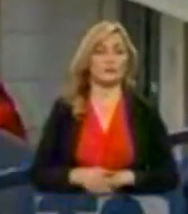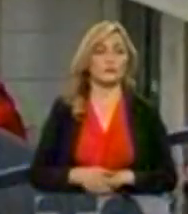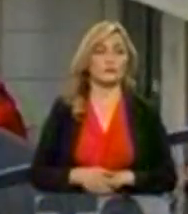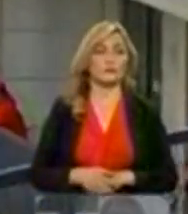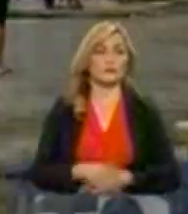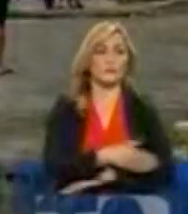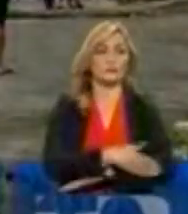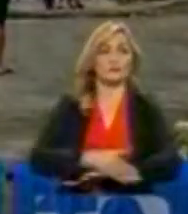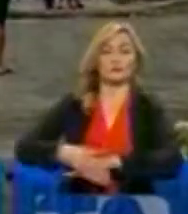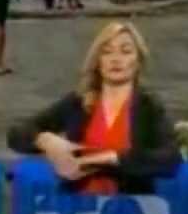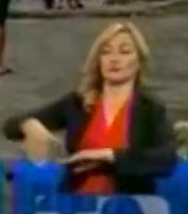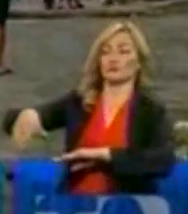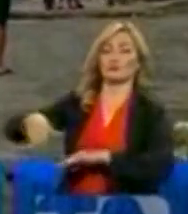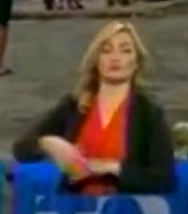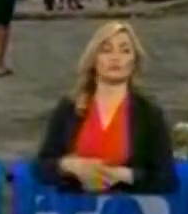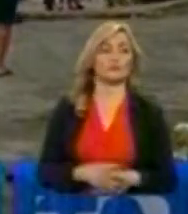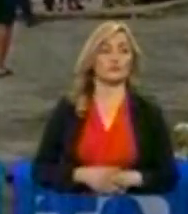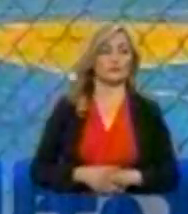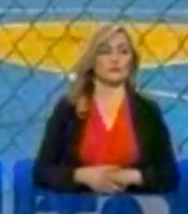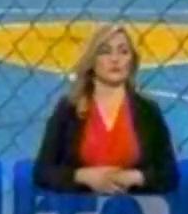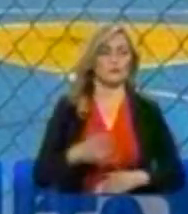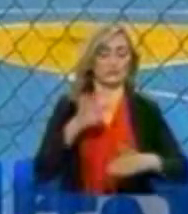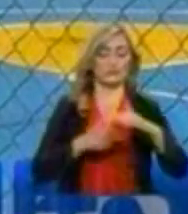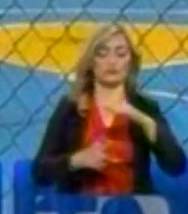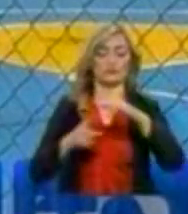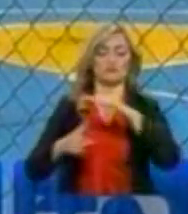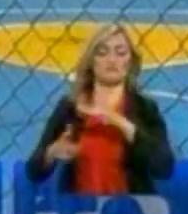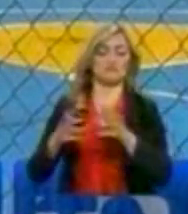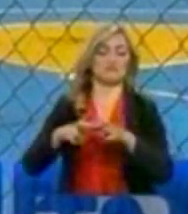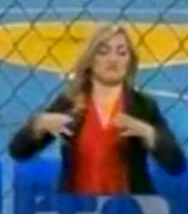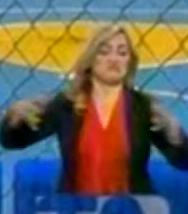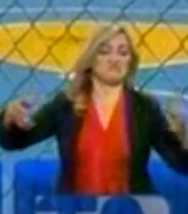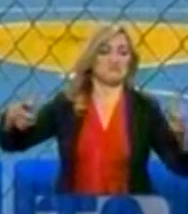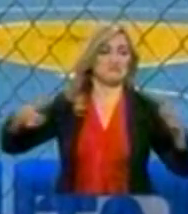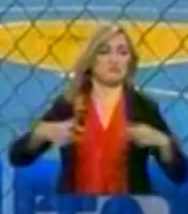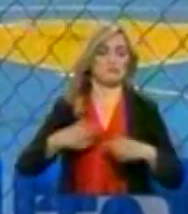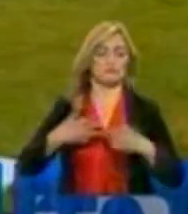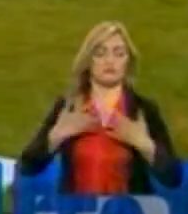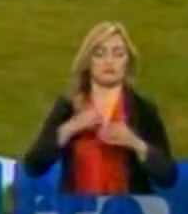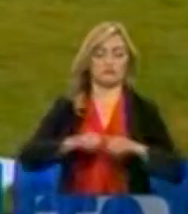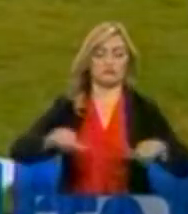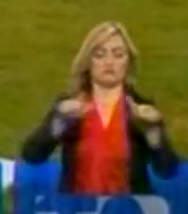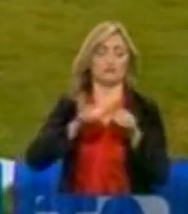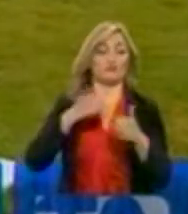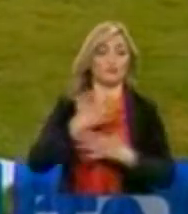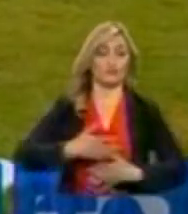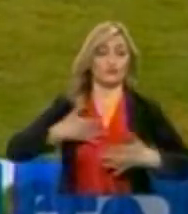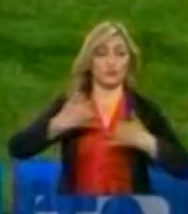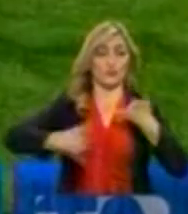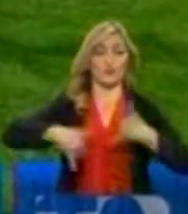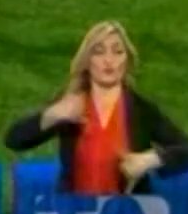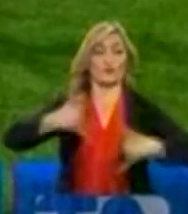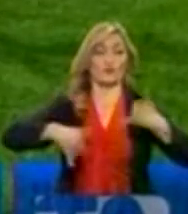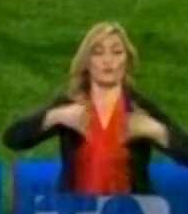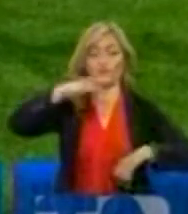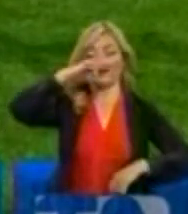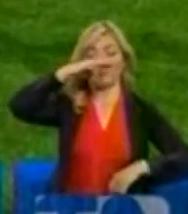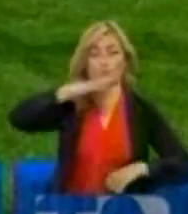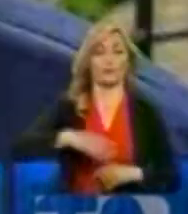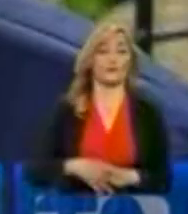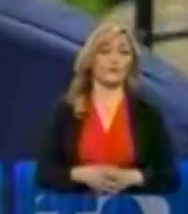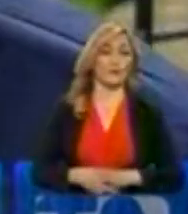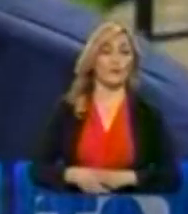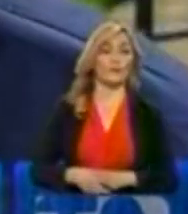avenida, con amplios parqueaderos, con amplias áreas de recreación, con sitios para que jueguen sus